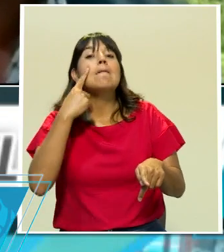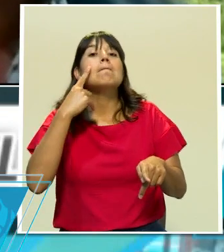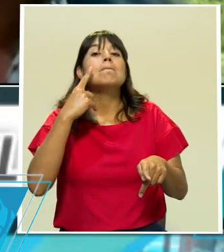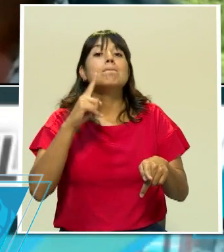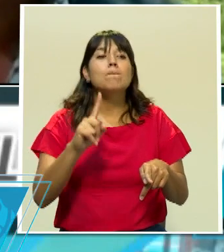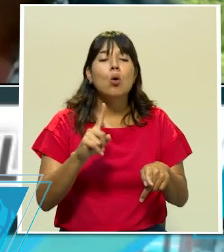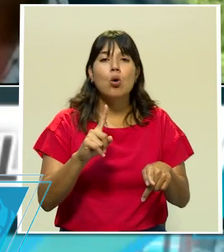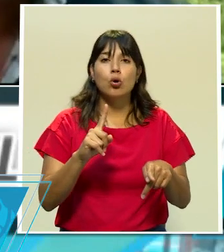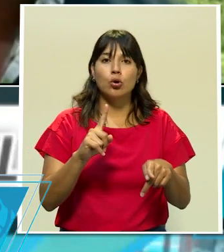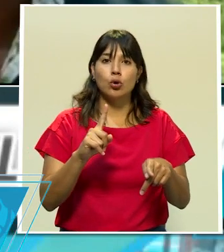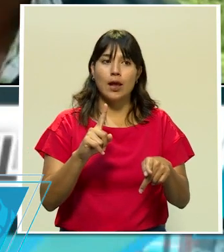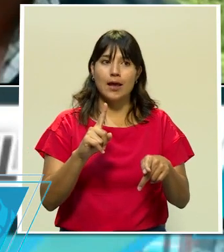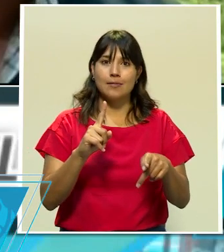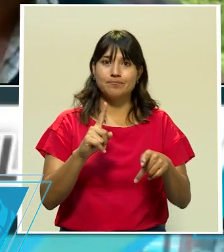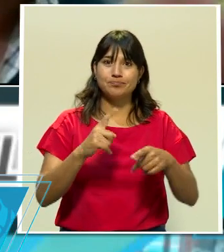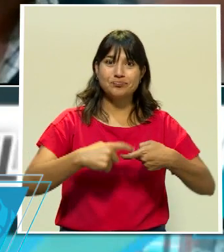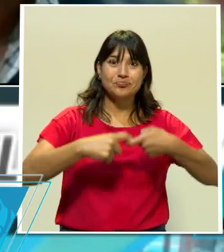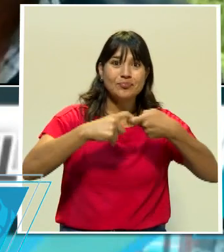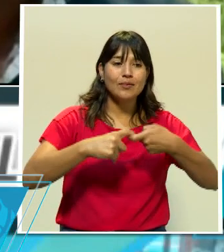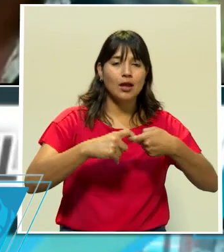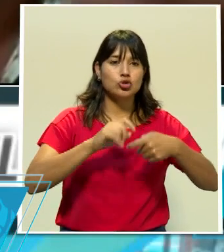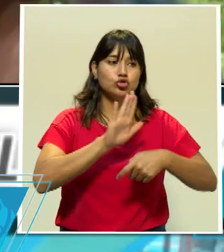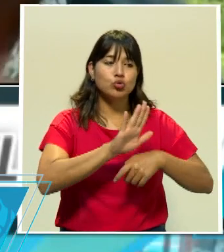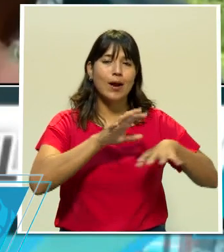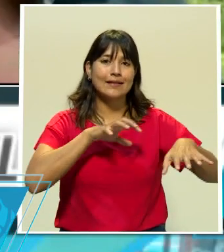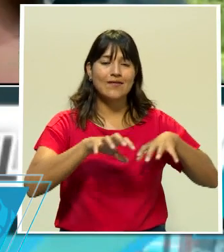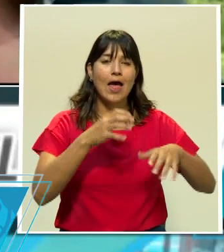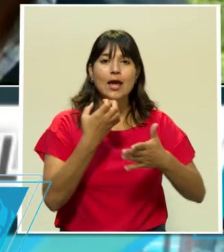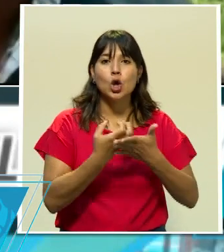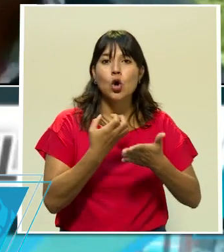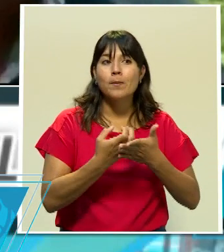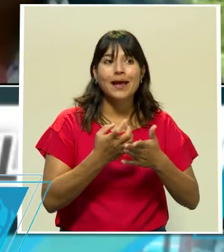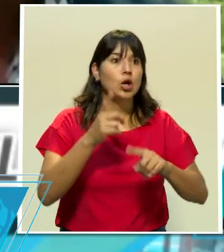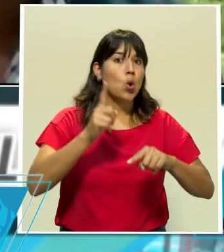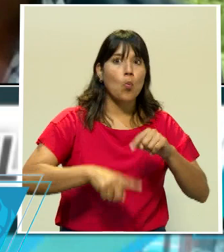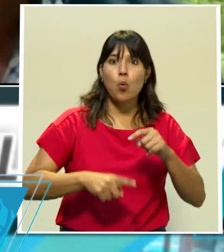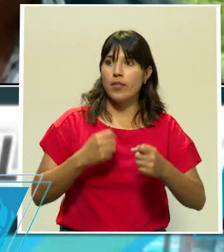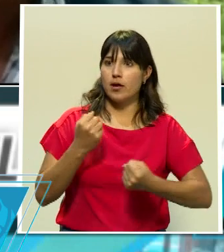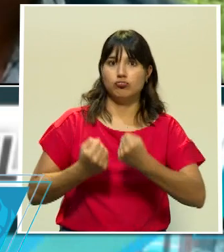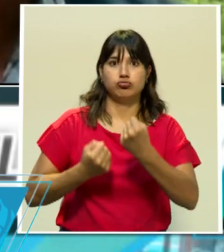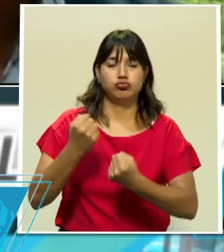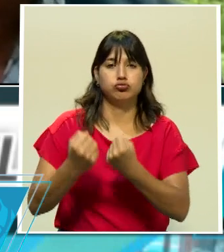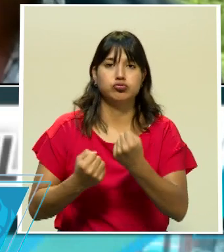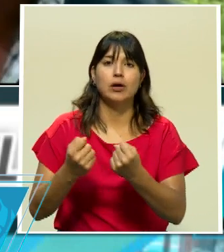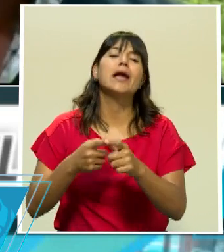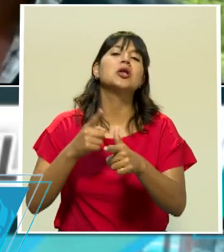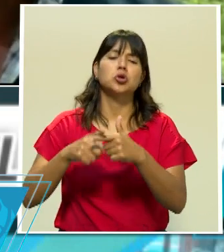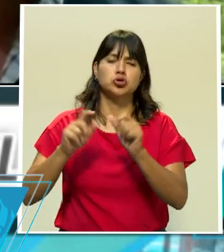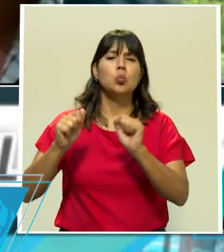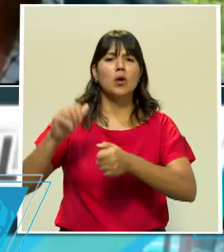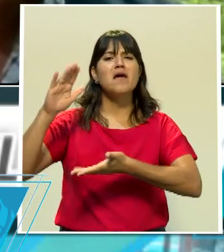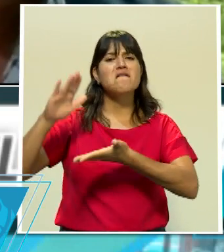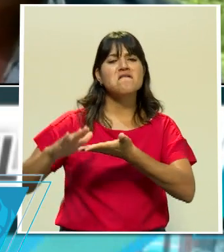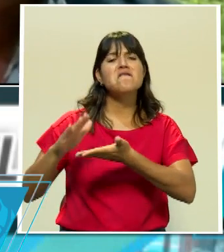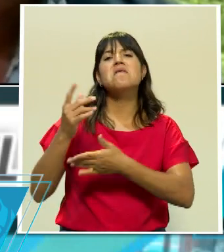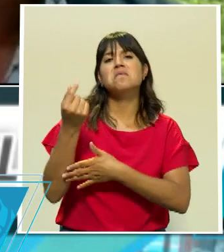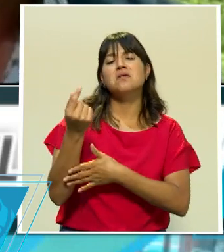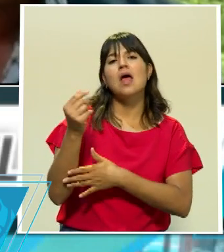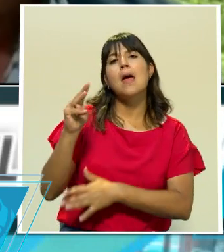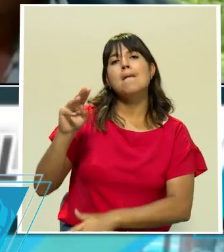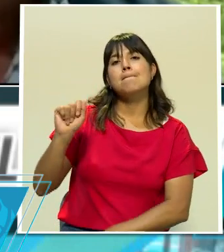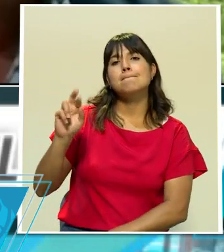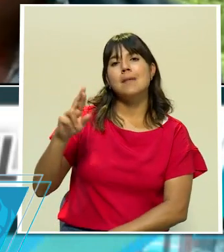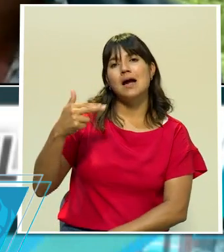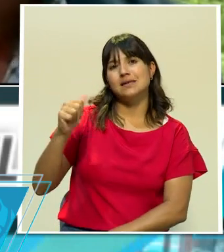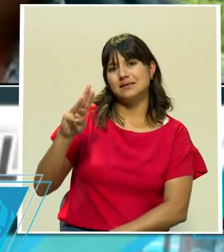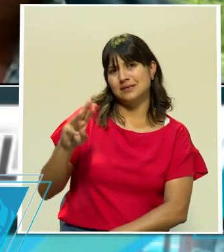eso debería ser así. Pero, por ejemplo, si usted o yo o mi persona, no sé, no nos hemos visto afectados económicamente,